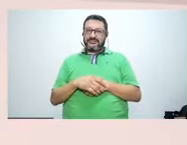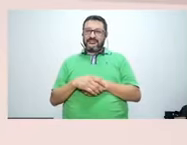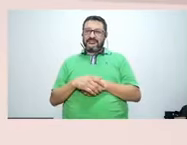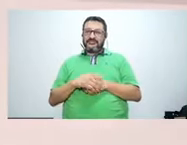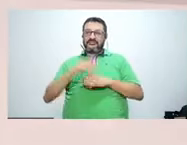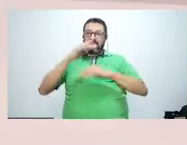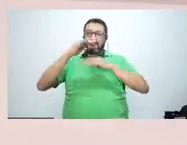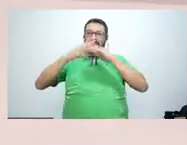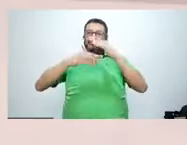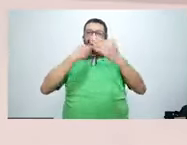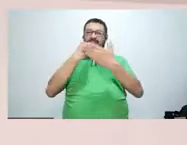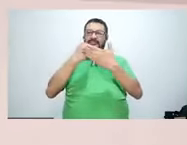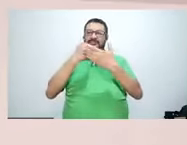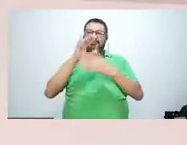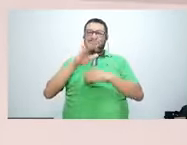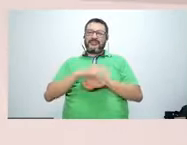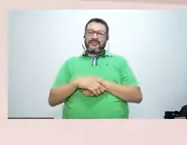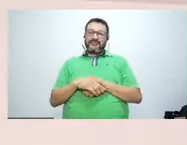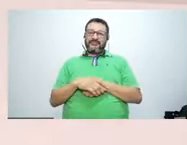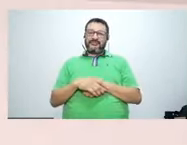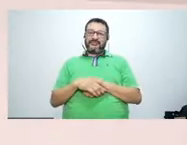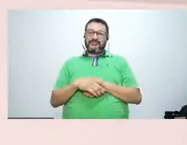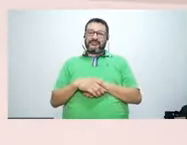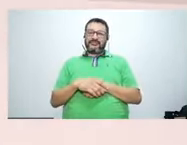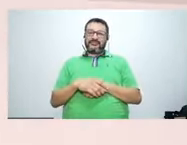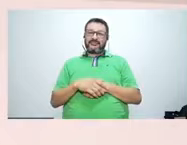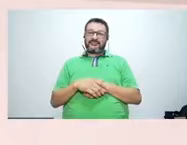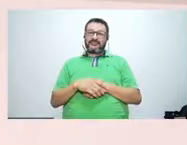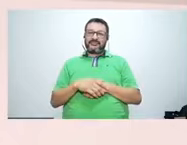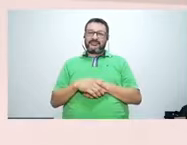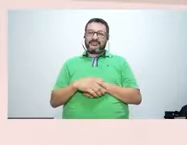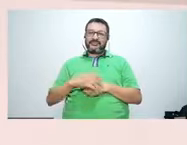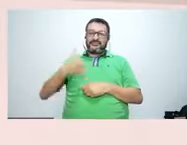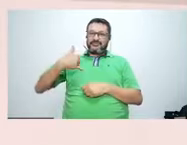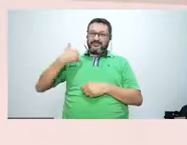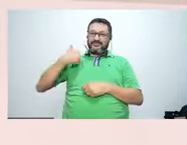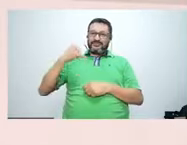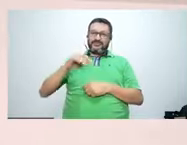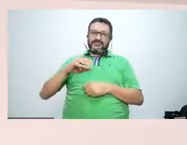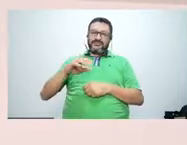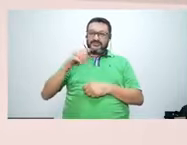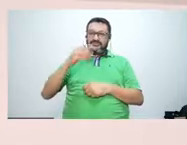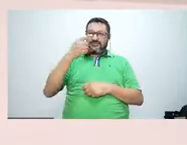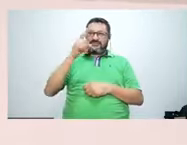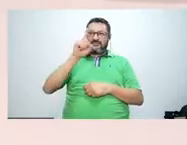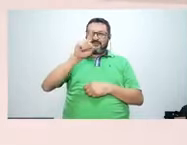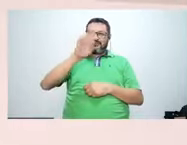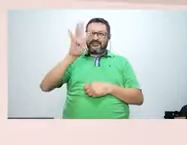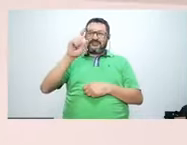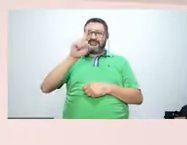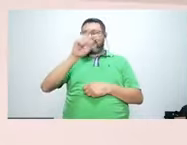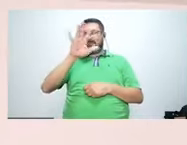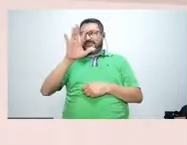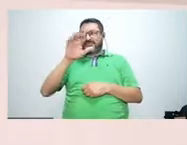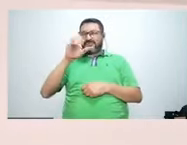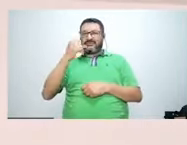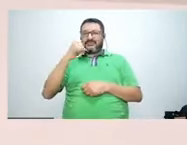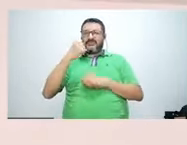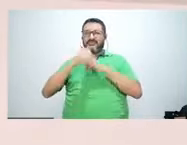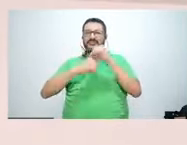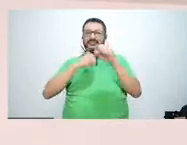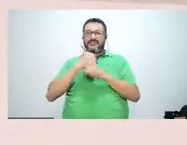que muchas gimnastas se retiran a la edad de juvenil, que es más o menos 14, 15 años. ¿Por qué? Por eso